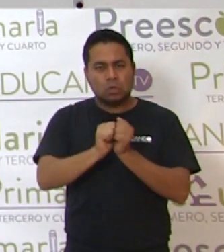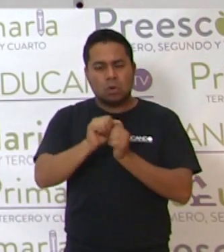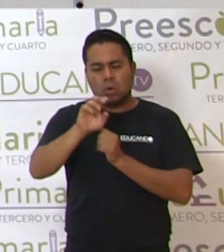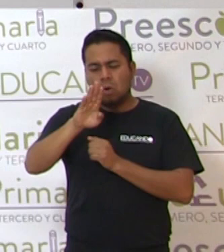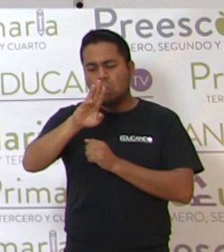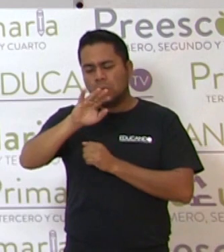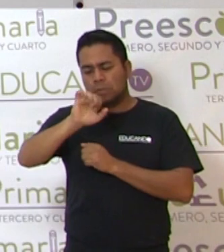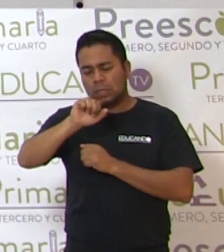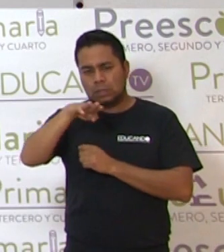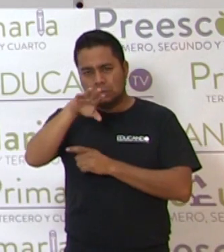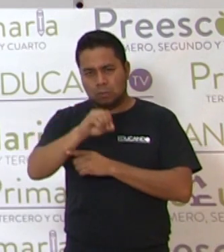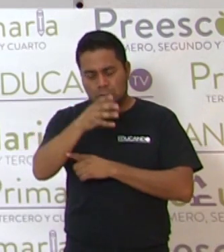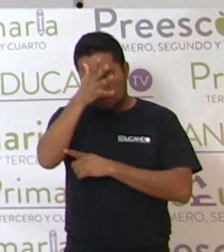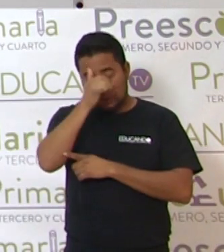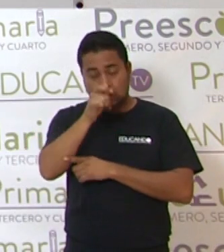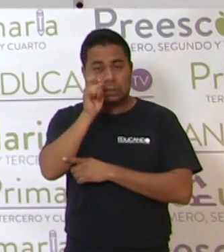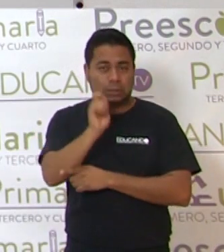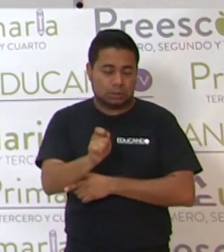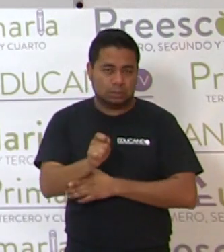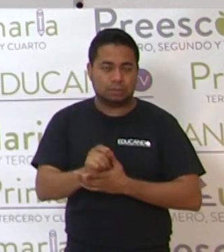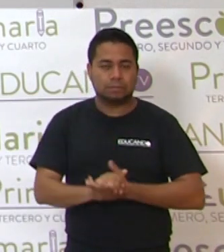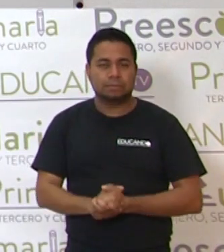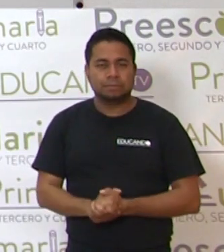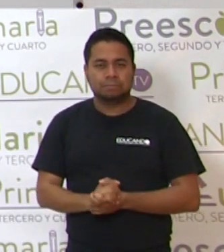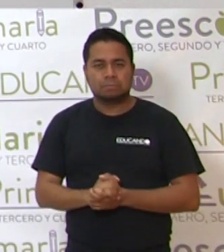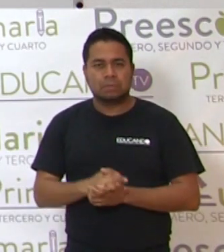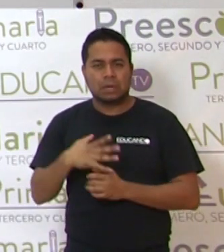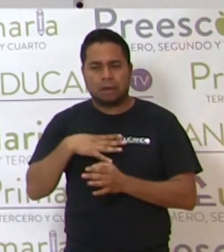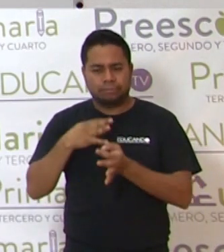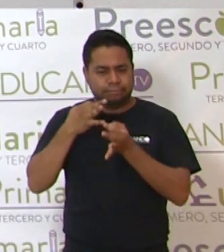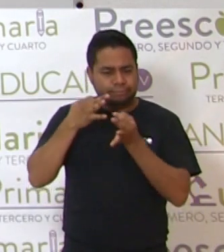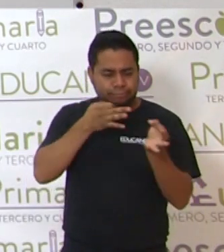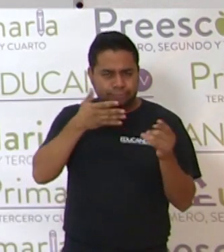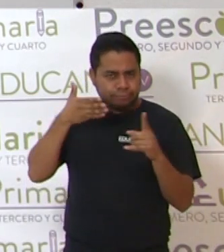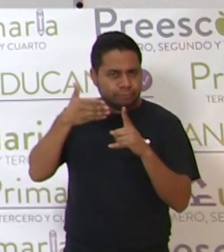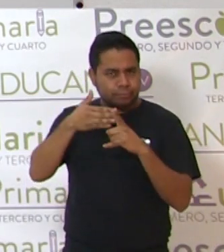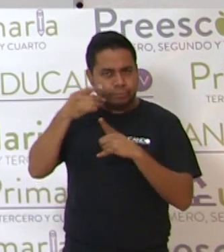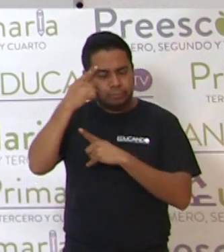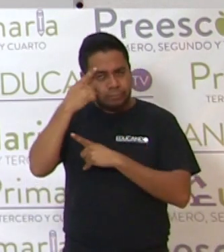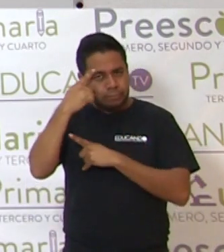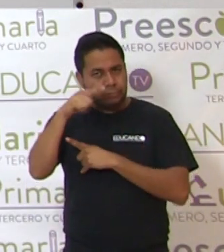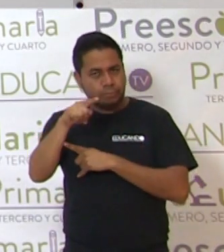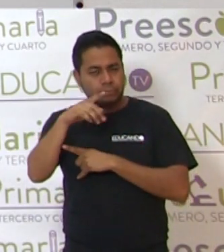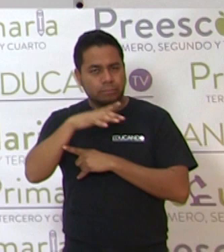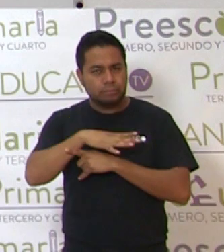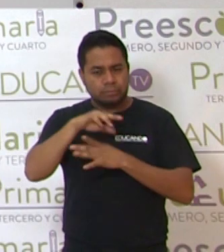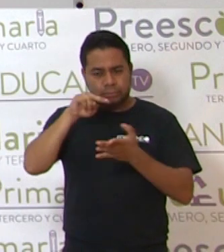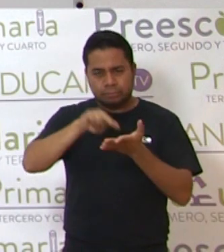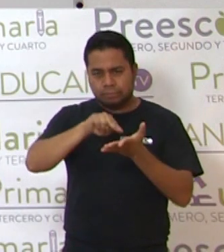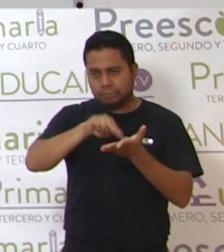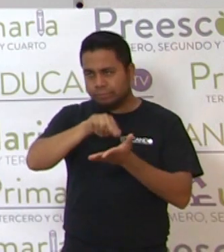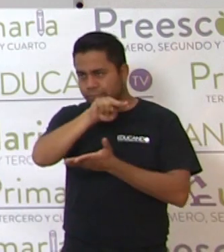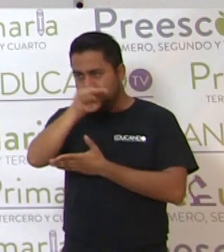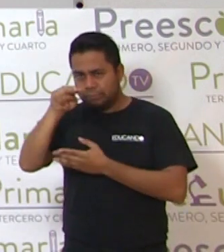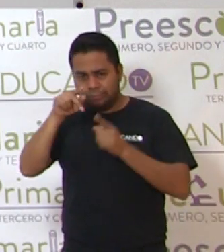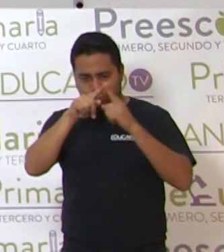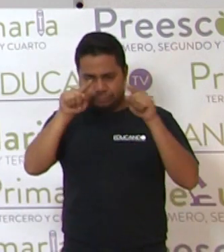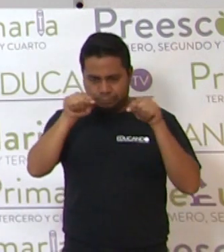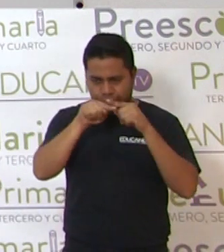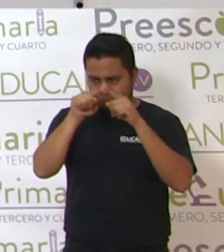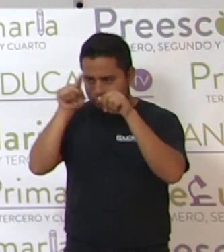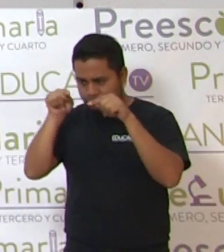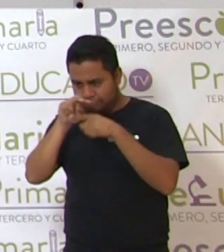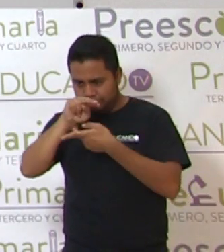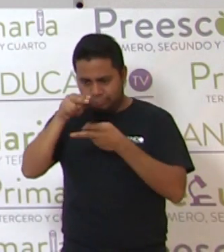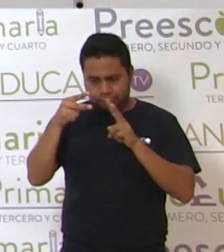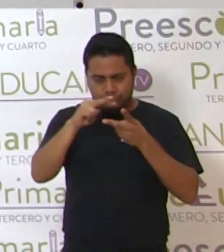El cubismo, recordemos que es una tendencia que prácticamente se maneja con la pintura, ¿sí? Al